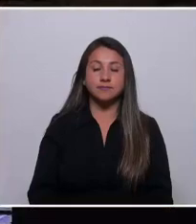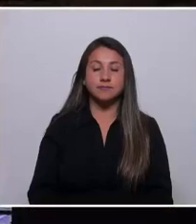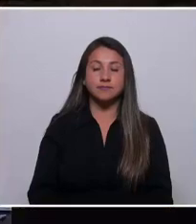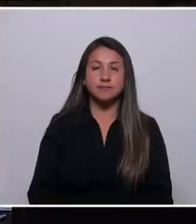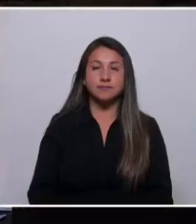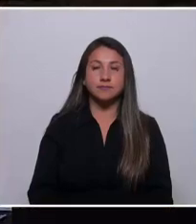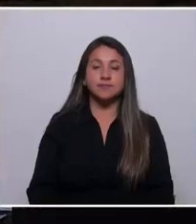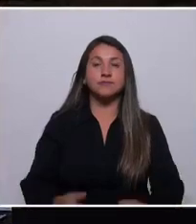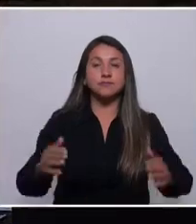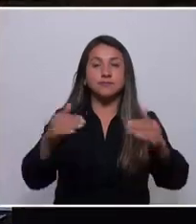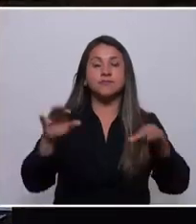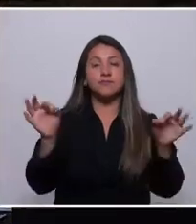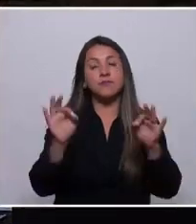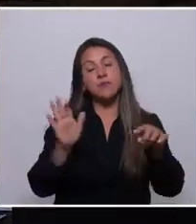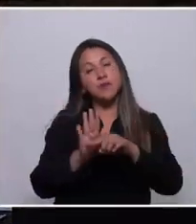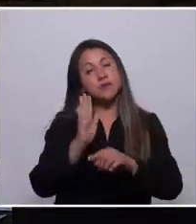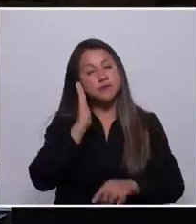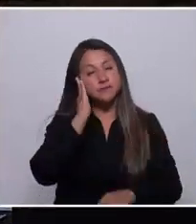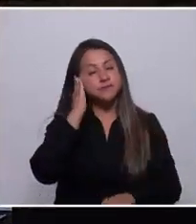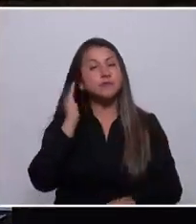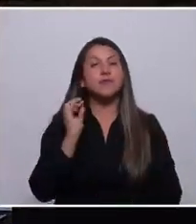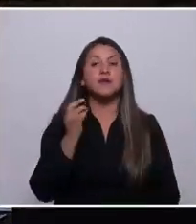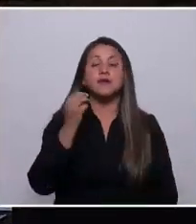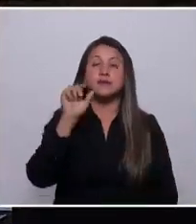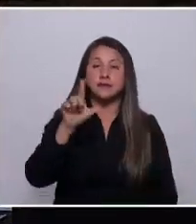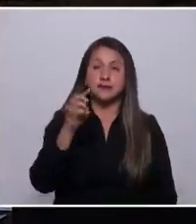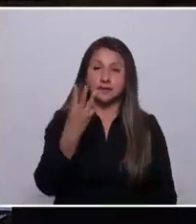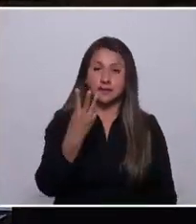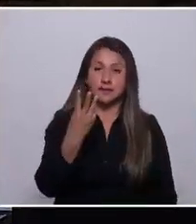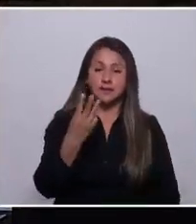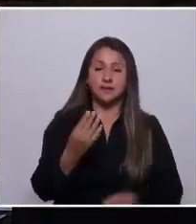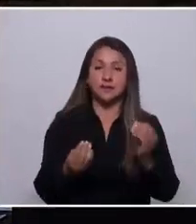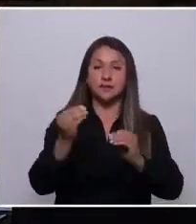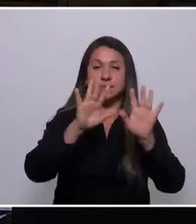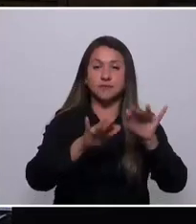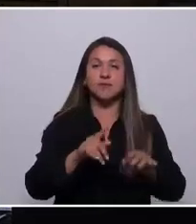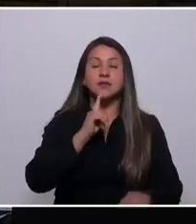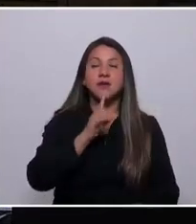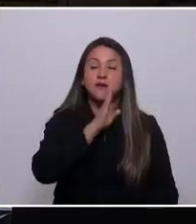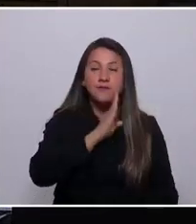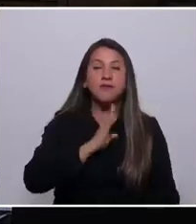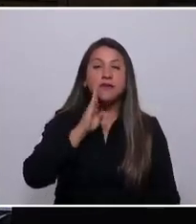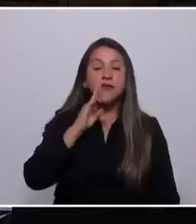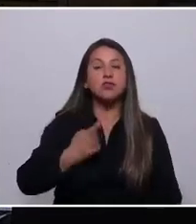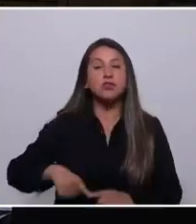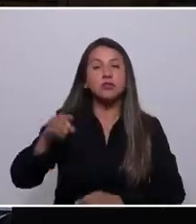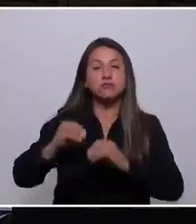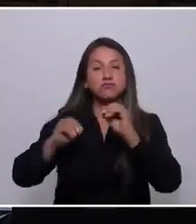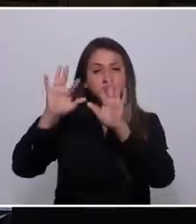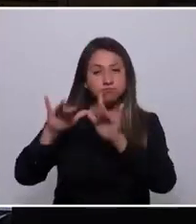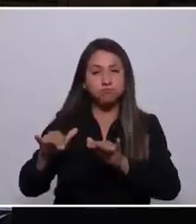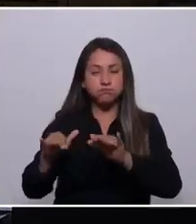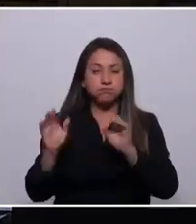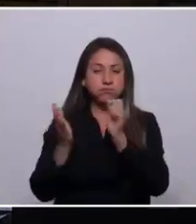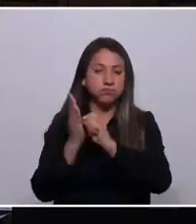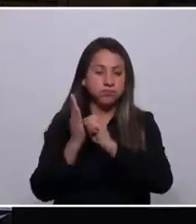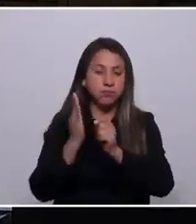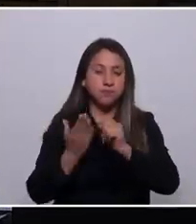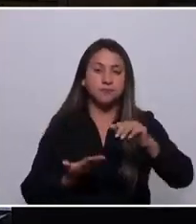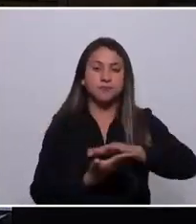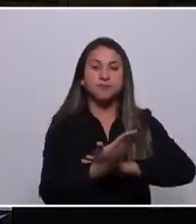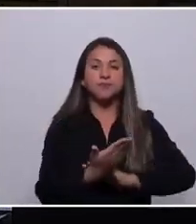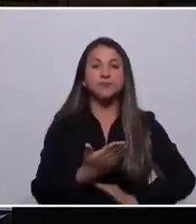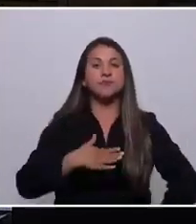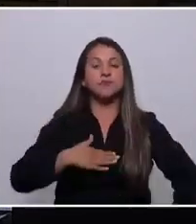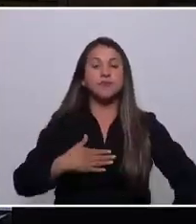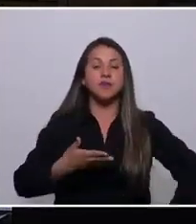Enseguida figura la indicación número 73, formulada por el señor Benito Baranda y otros autores y autoras, que incide